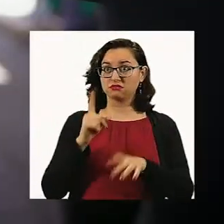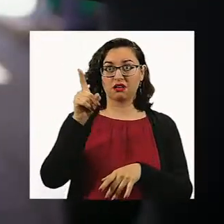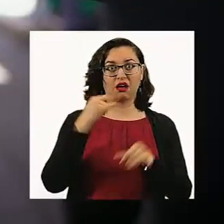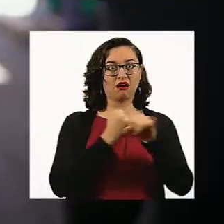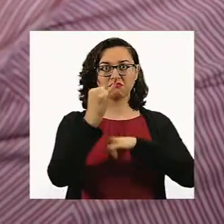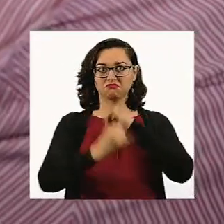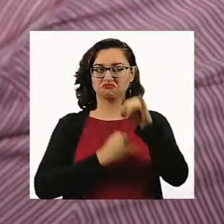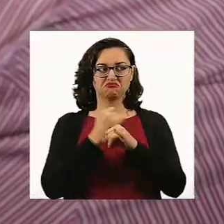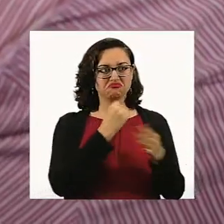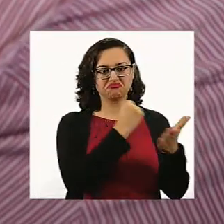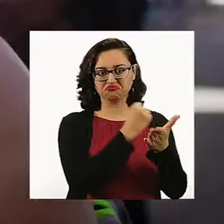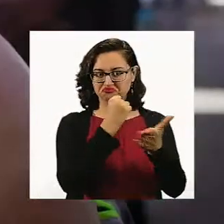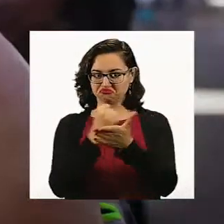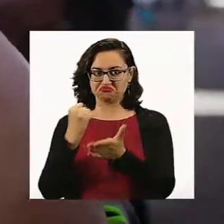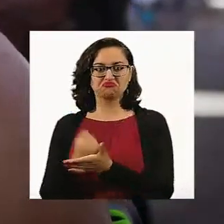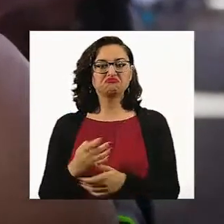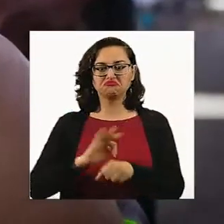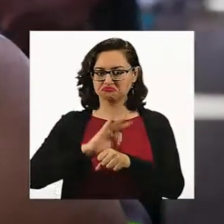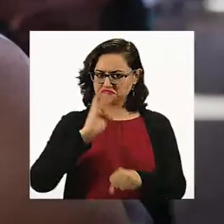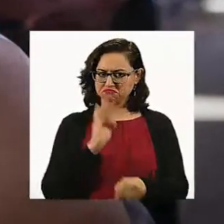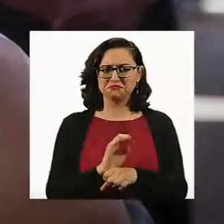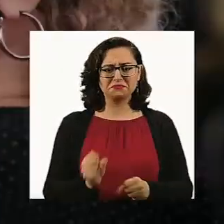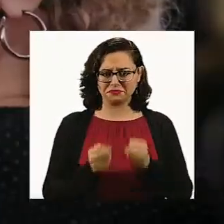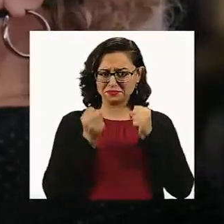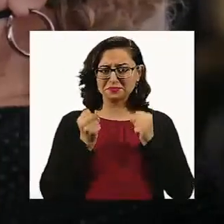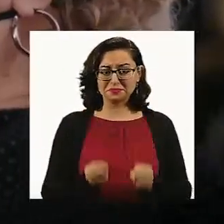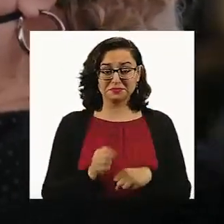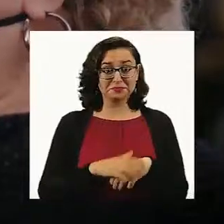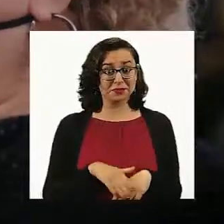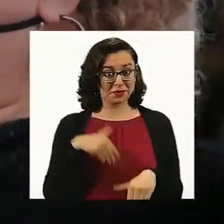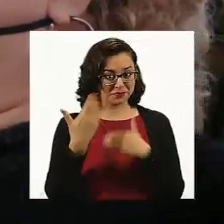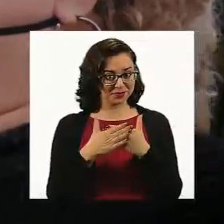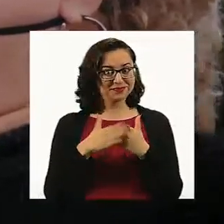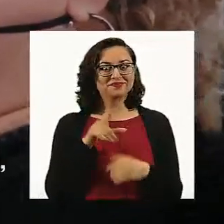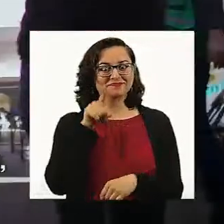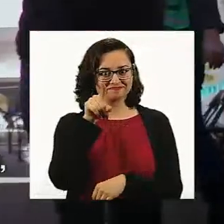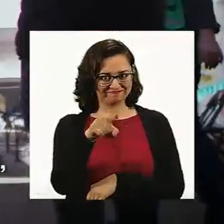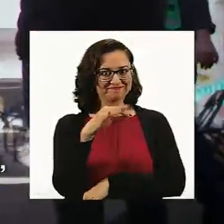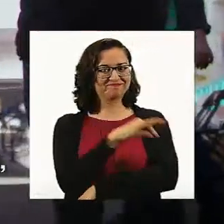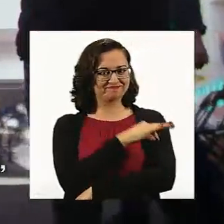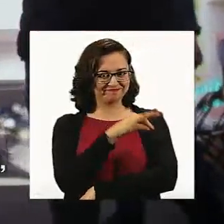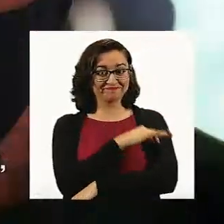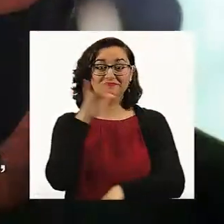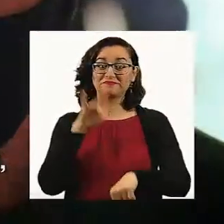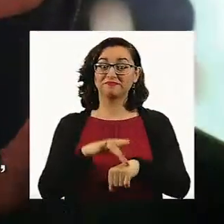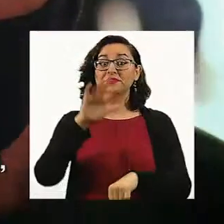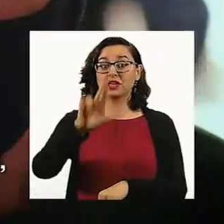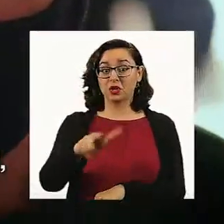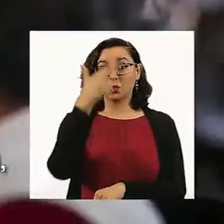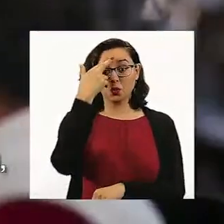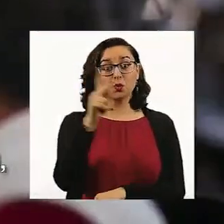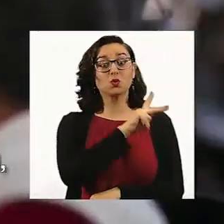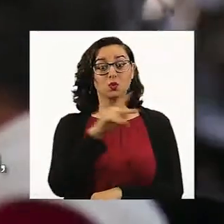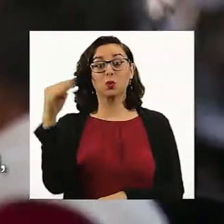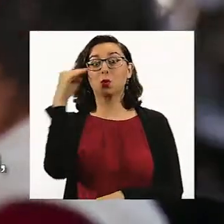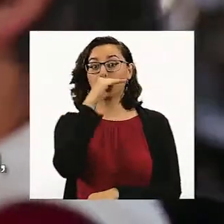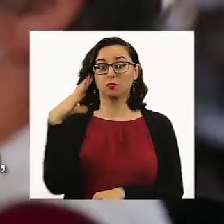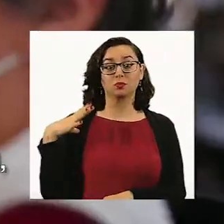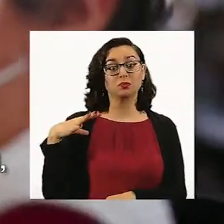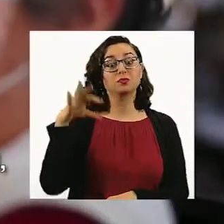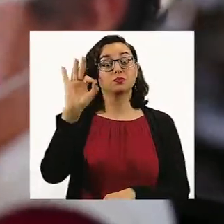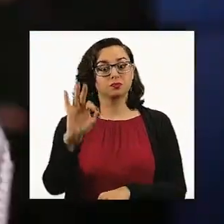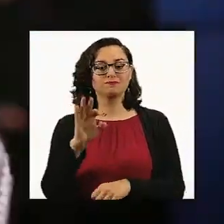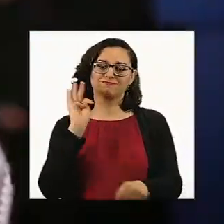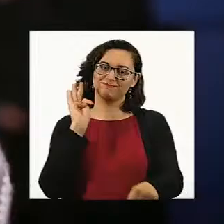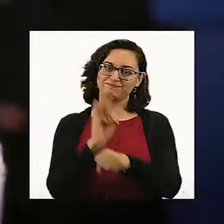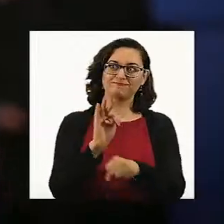por organismos en todo el mundo. Son eficaces y seguras. Muy pronto será tu turno. Recuerda, la vacunación es universal, gratuita y